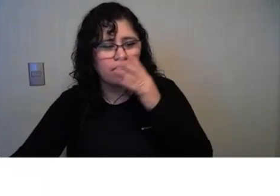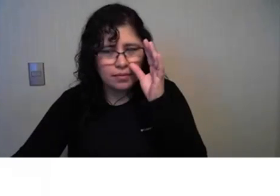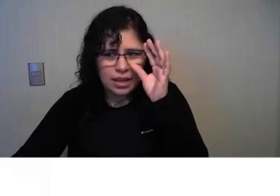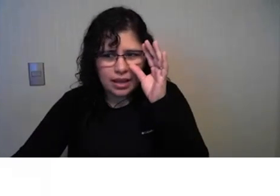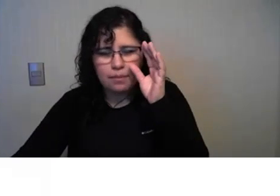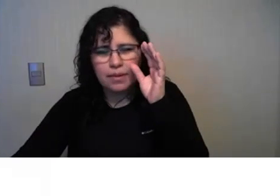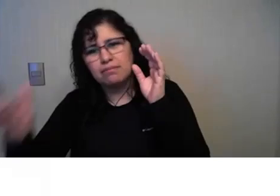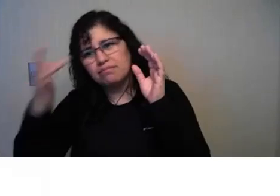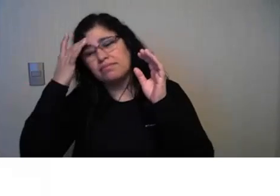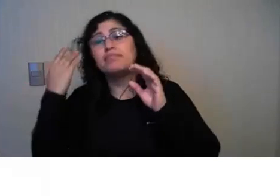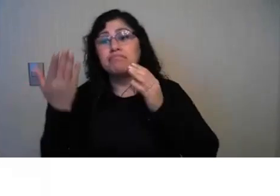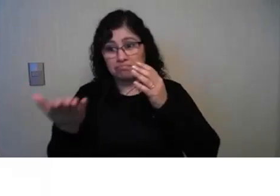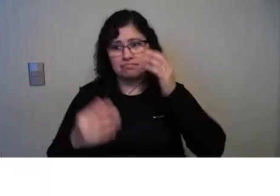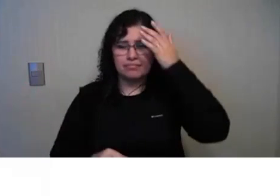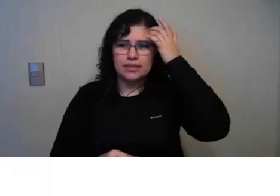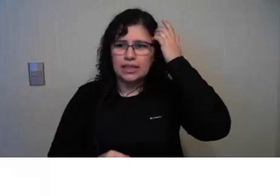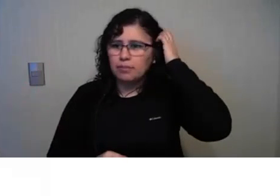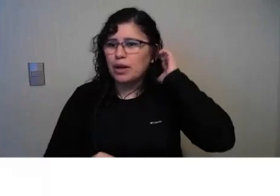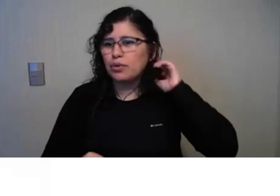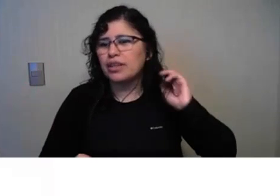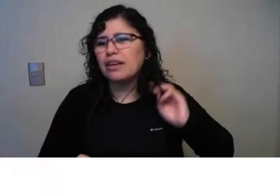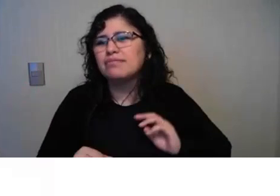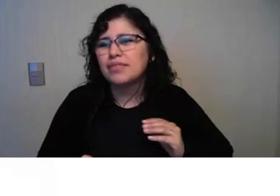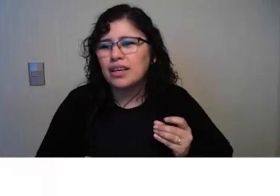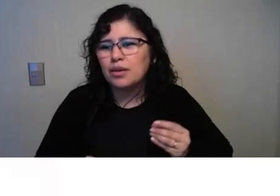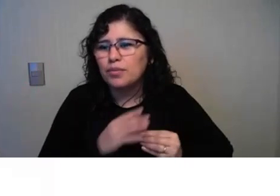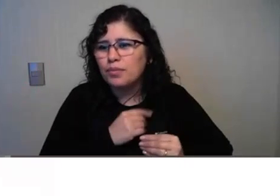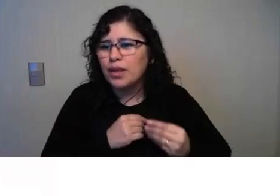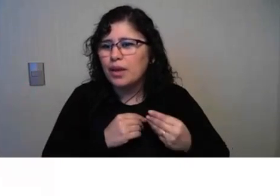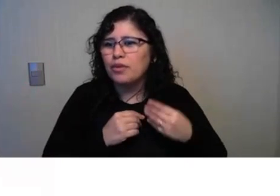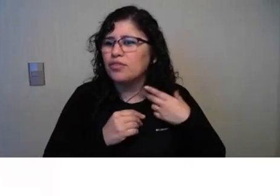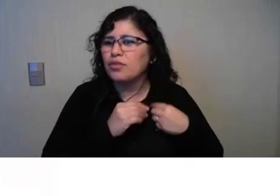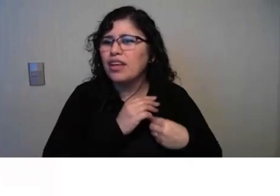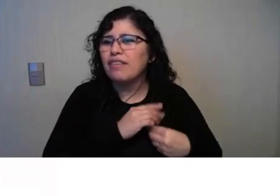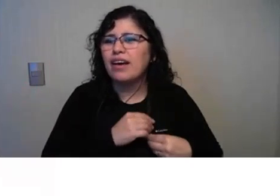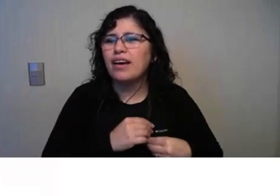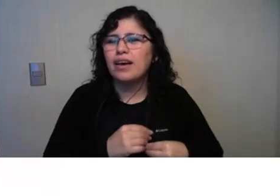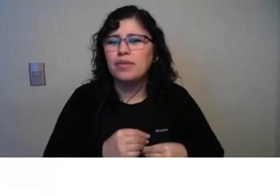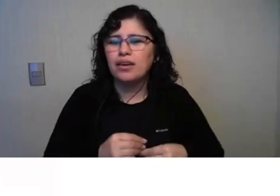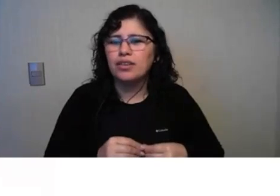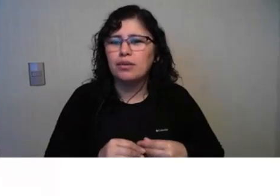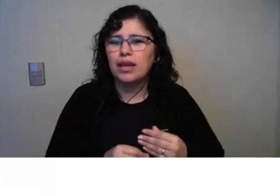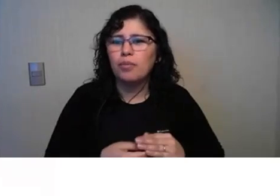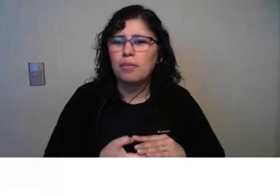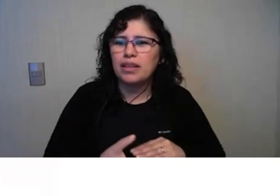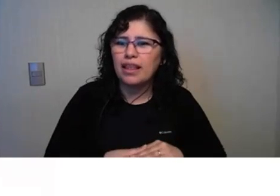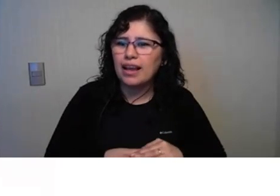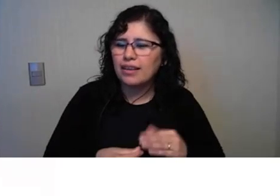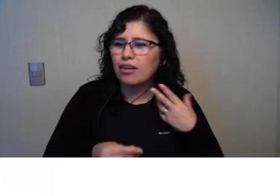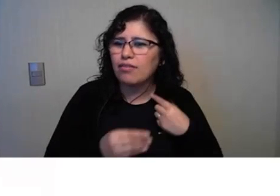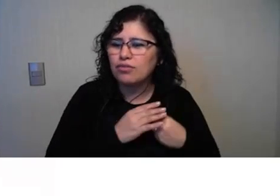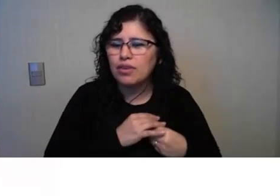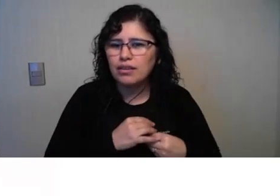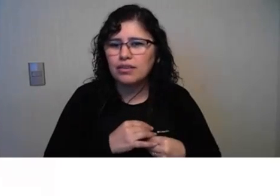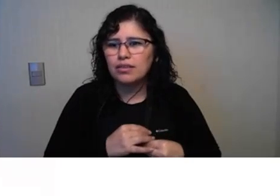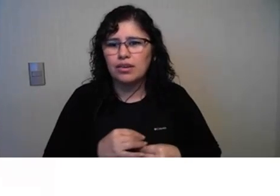Profesor, Camila, ¿Sí? pregunta. Profesor, ¿usted va a enviarnos también los PPT de la clase? ¿Los va